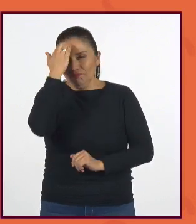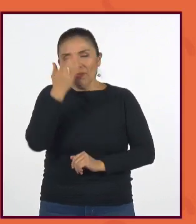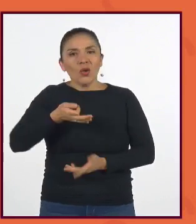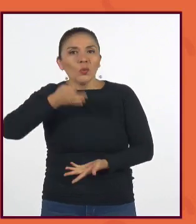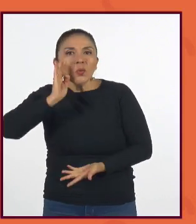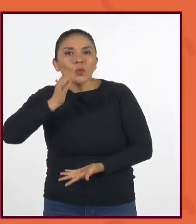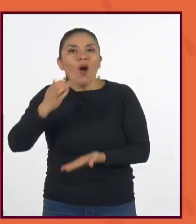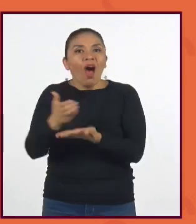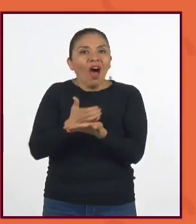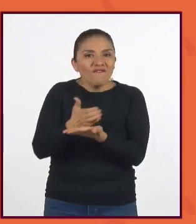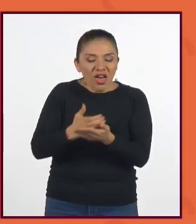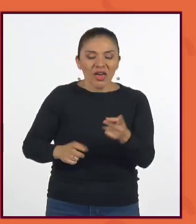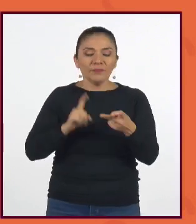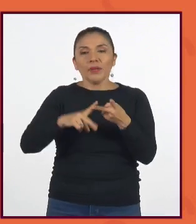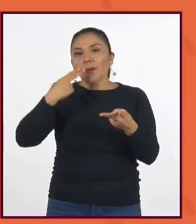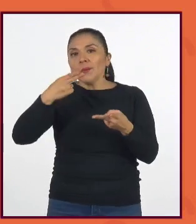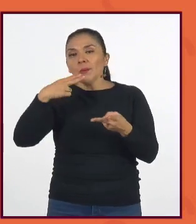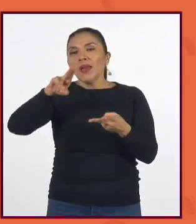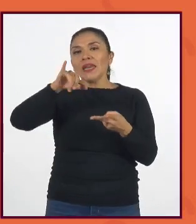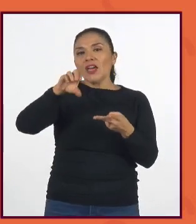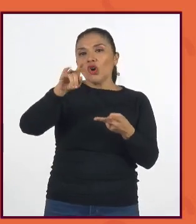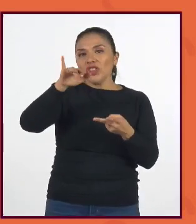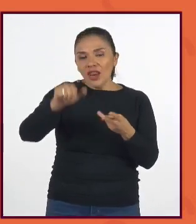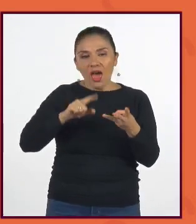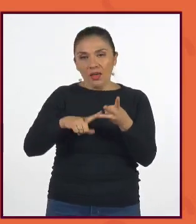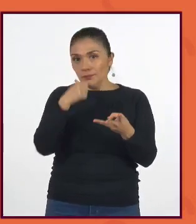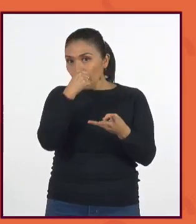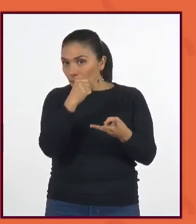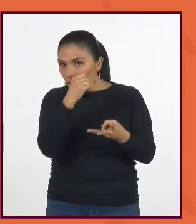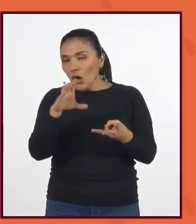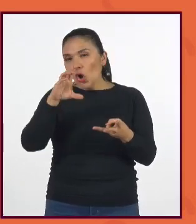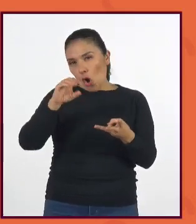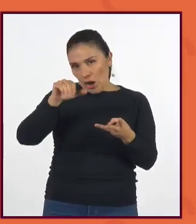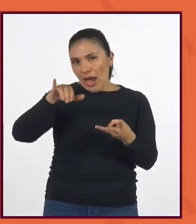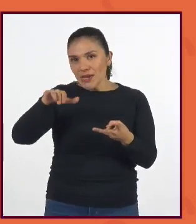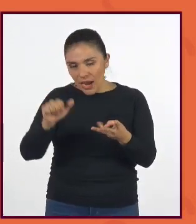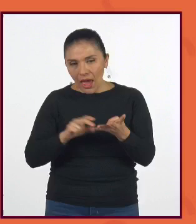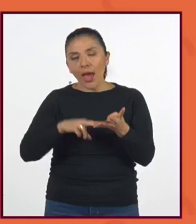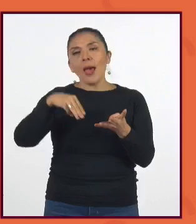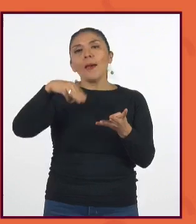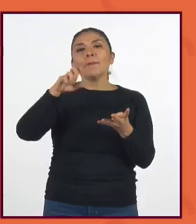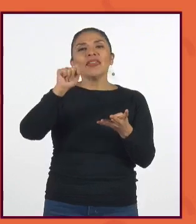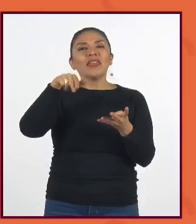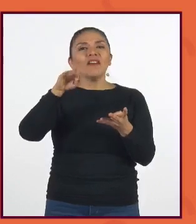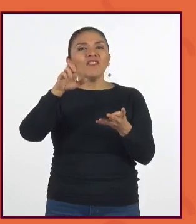la nicotina, la cocaína, anfetaminas y metanfetaminas.